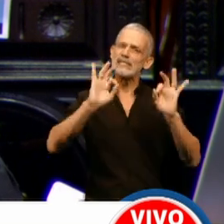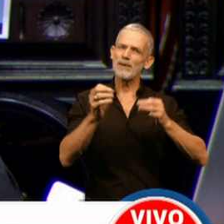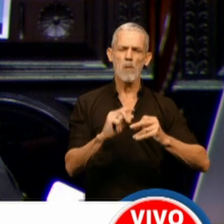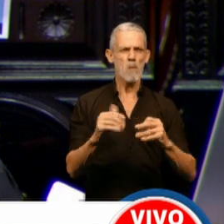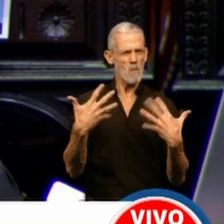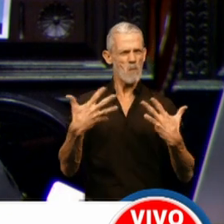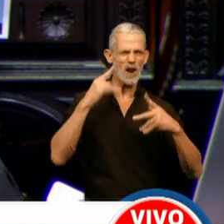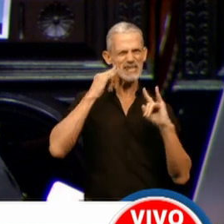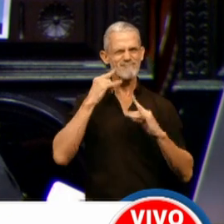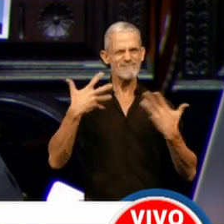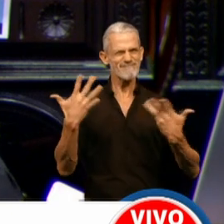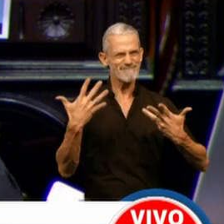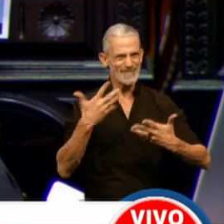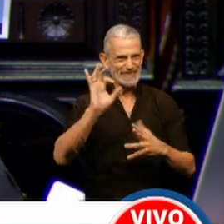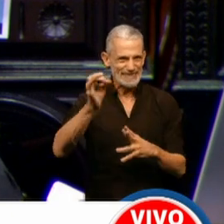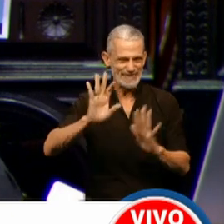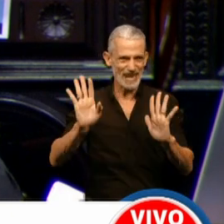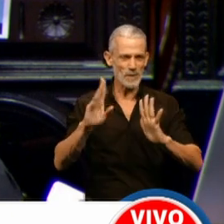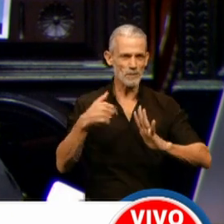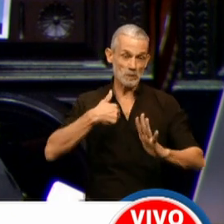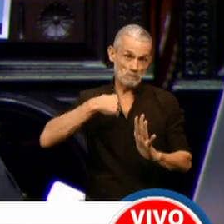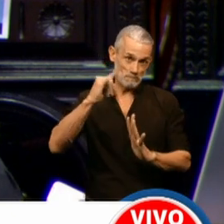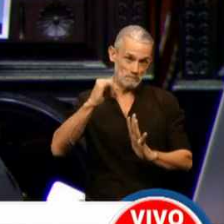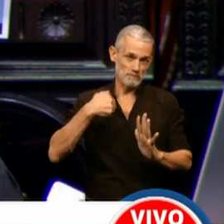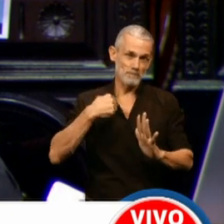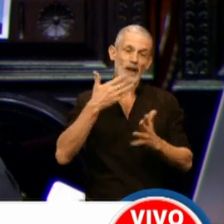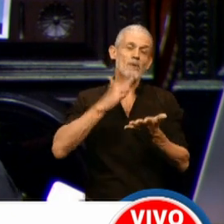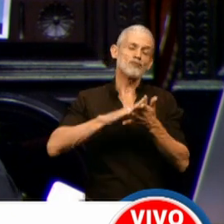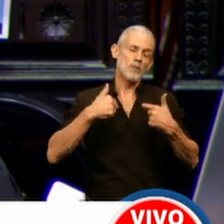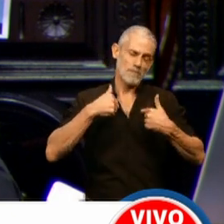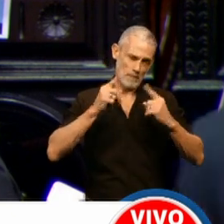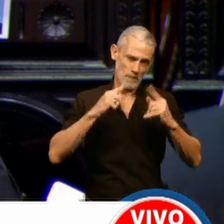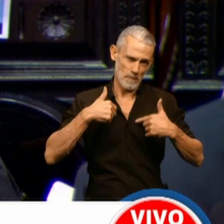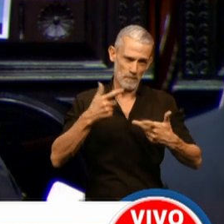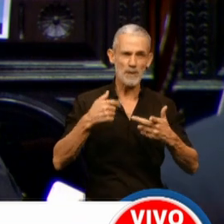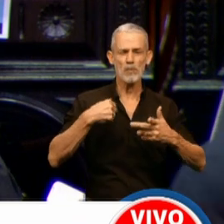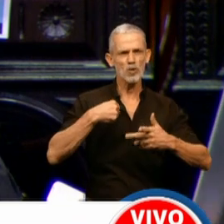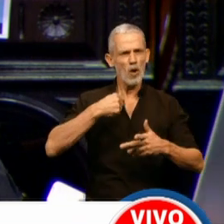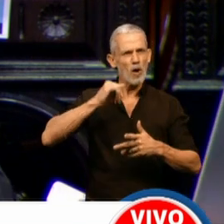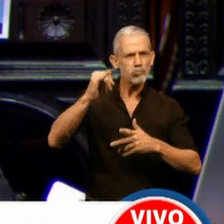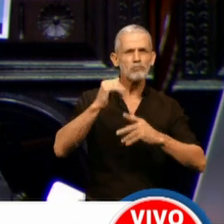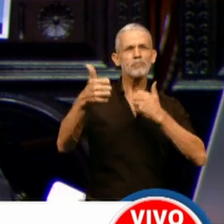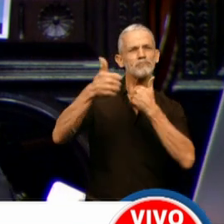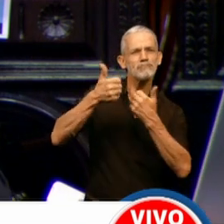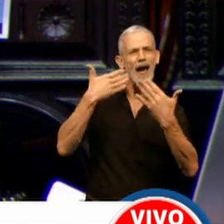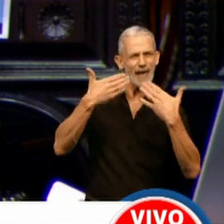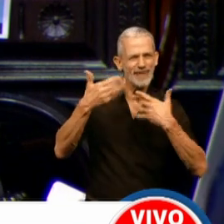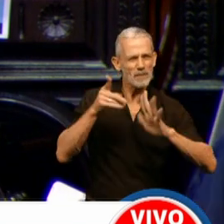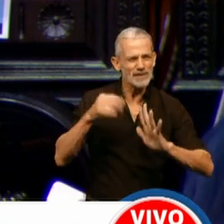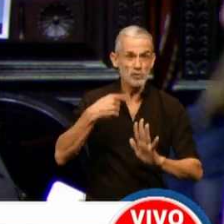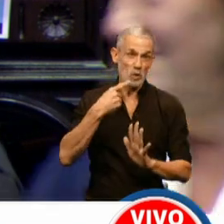tuvieron como decía hoy voy a ser bueno autorreferencial en el sentido de que díaz algunas entrevistas quiero aclarar